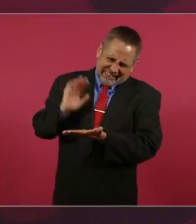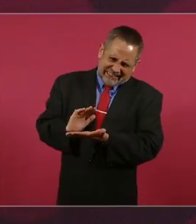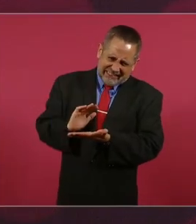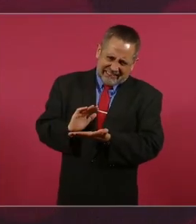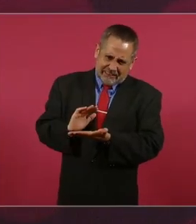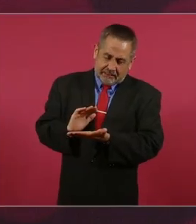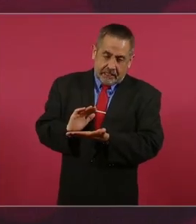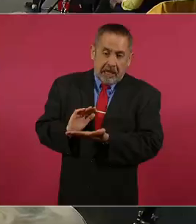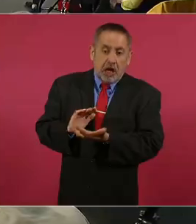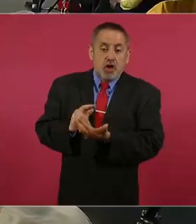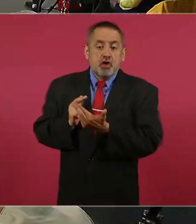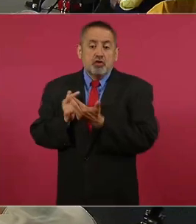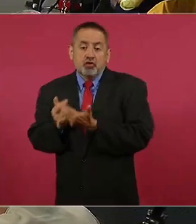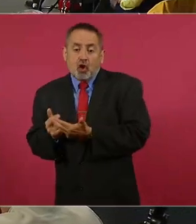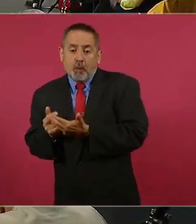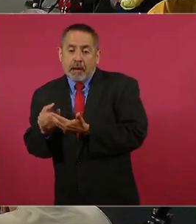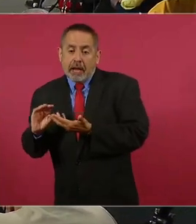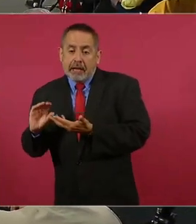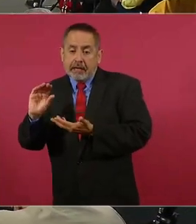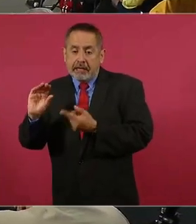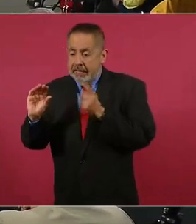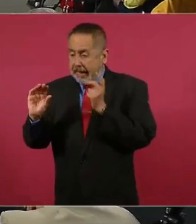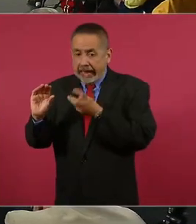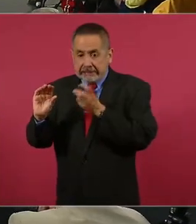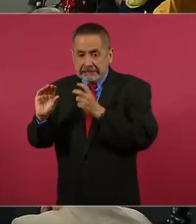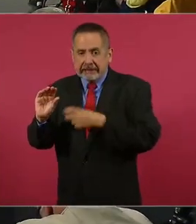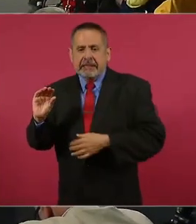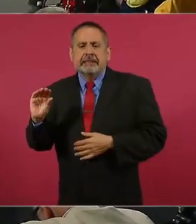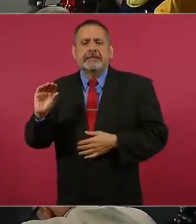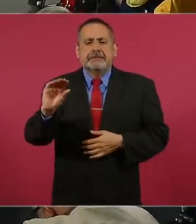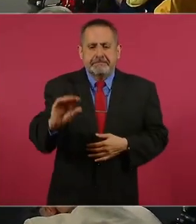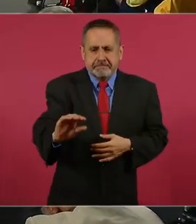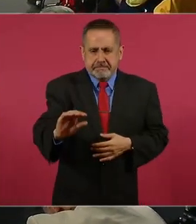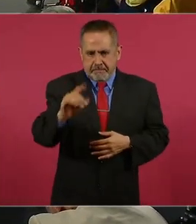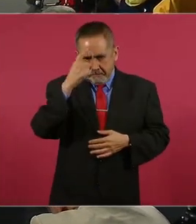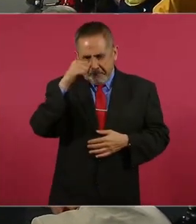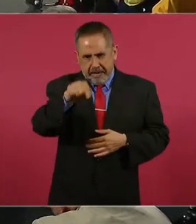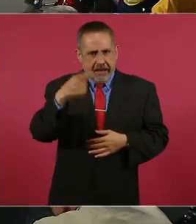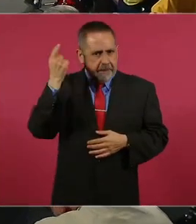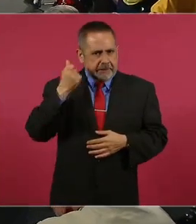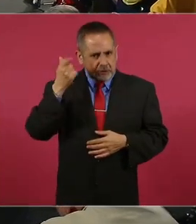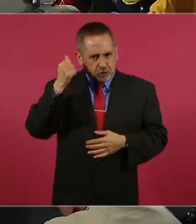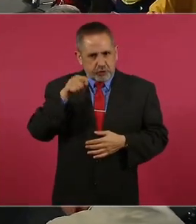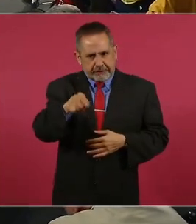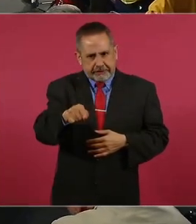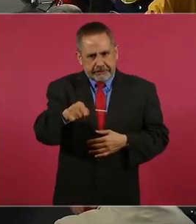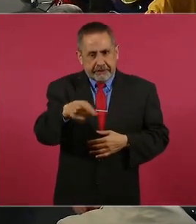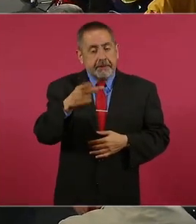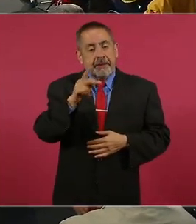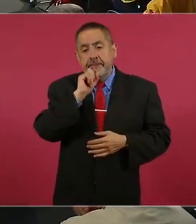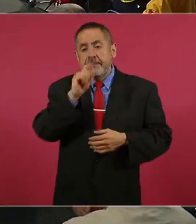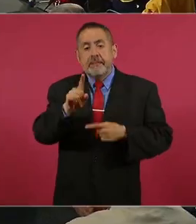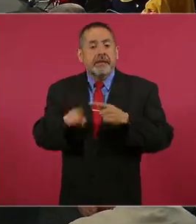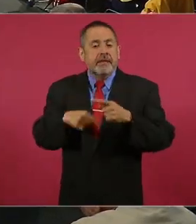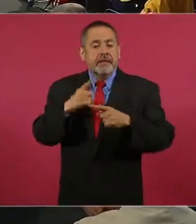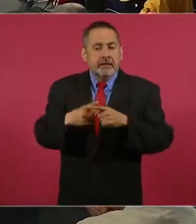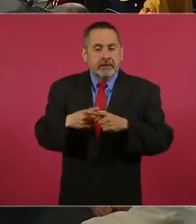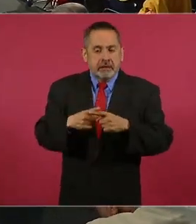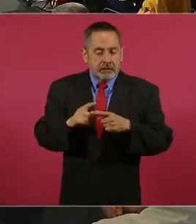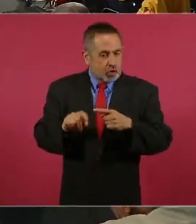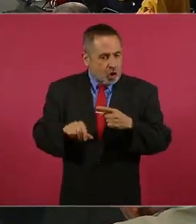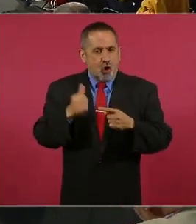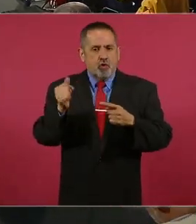ahorro va a destinarse a ese propósito. Pero además hay